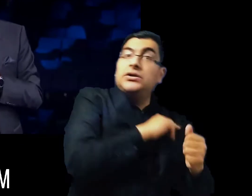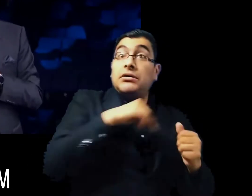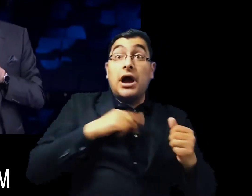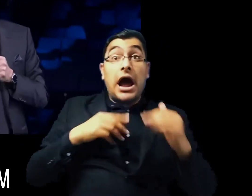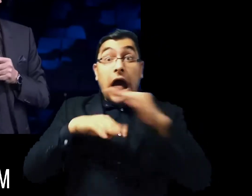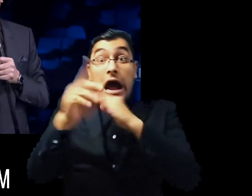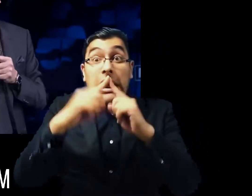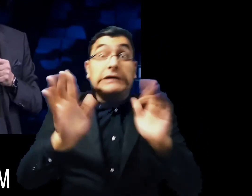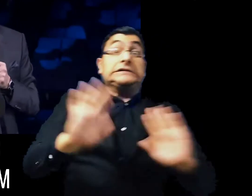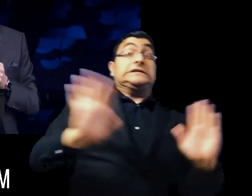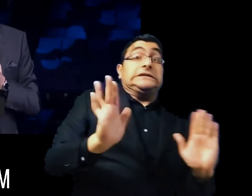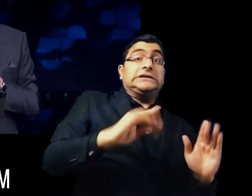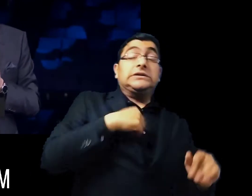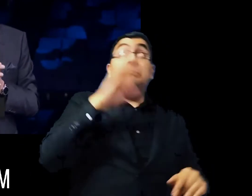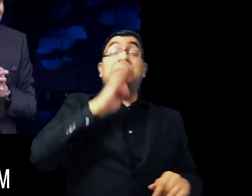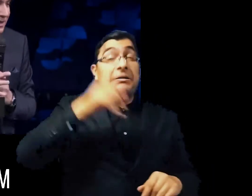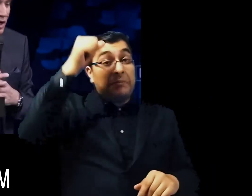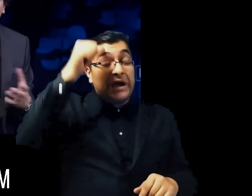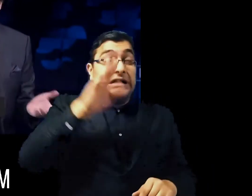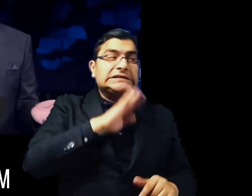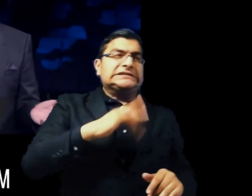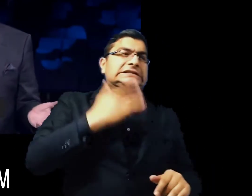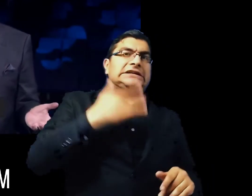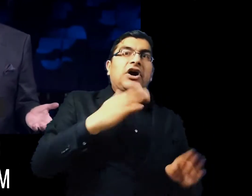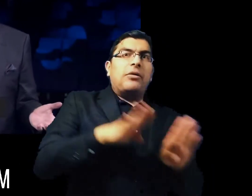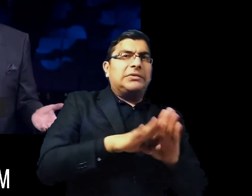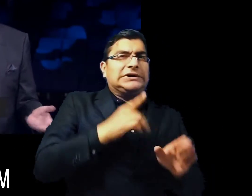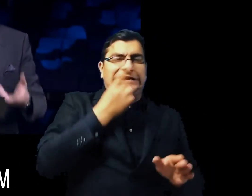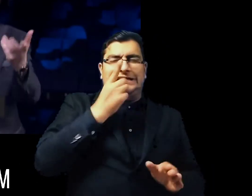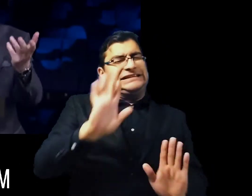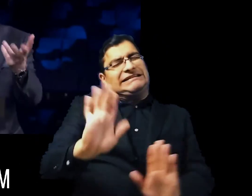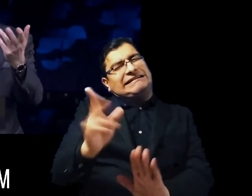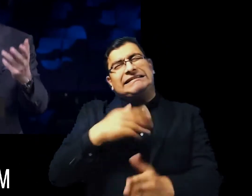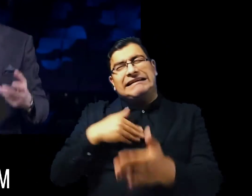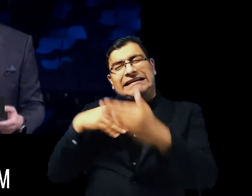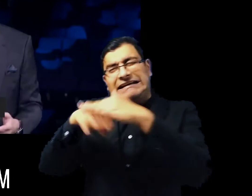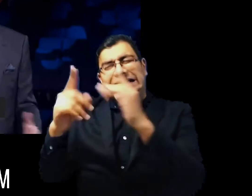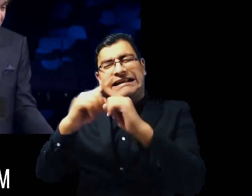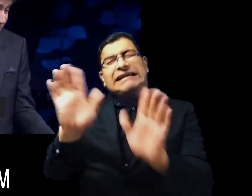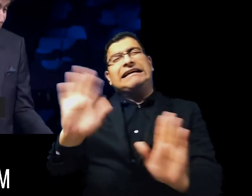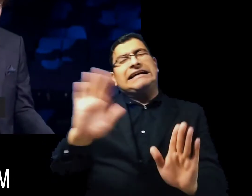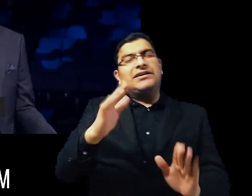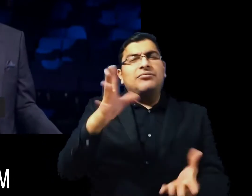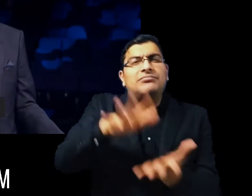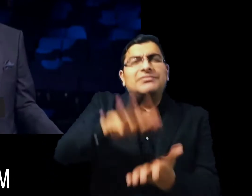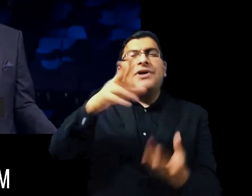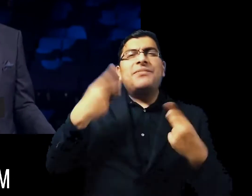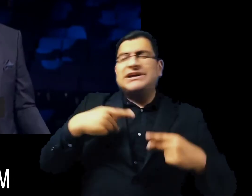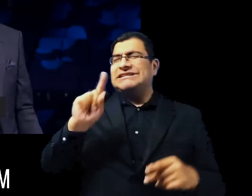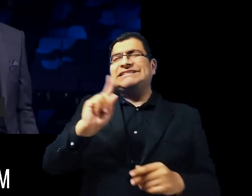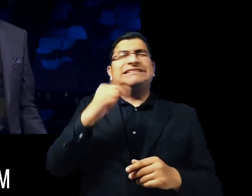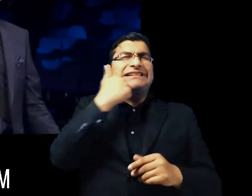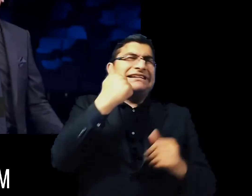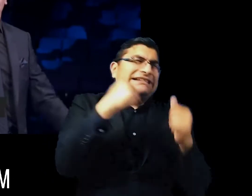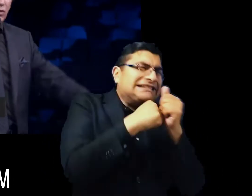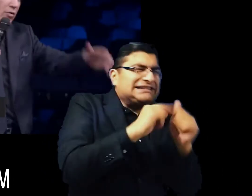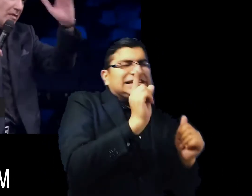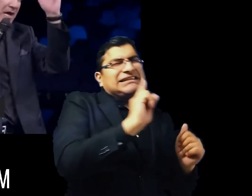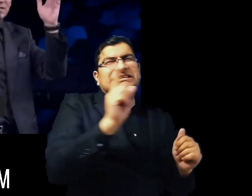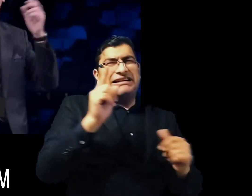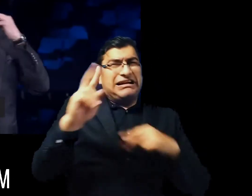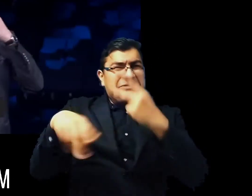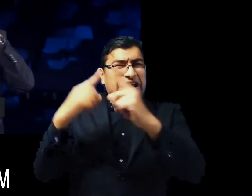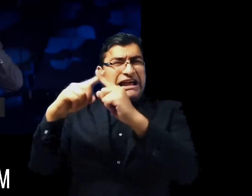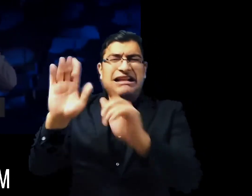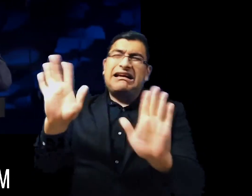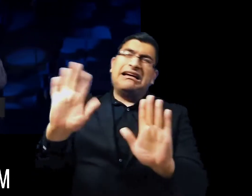sientes que has caído, que has fallado a Dios de alguna manera, ¿cómo uno responde? ¿Cómo respondes? La mayoría de nosotros quiere esconderse. ¿Qué decimos? No voy